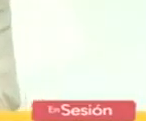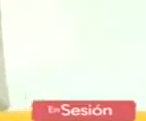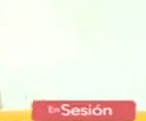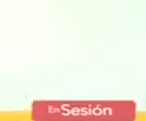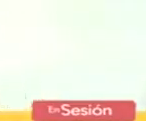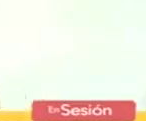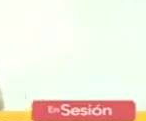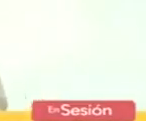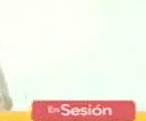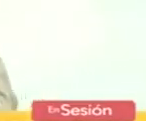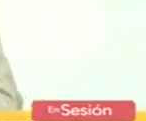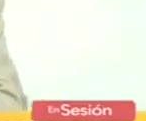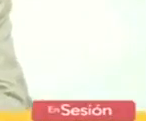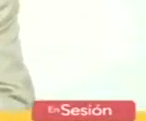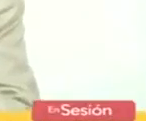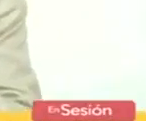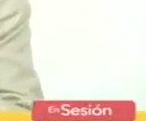de agosto del año